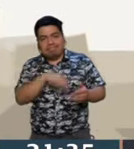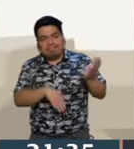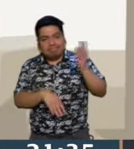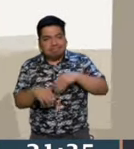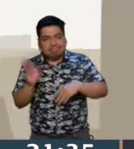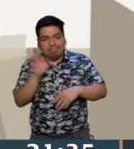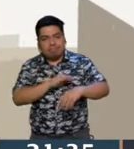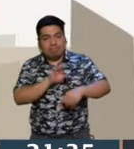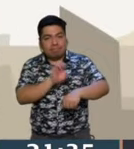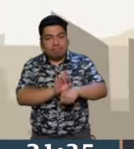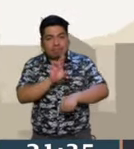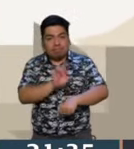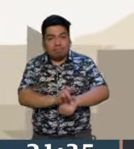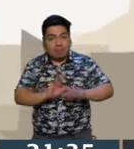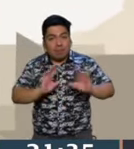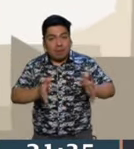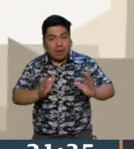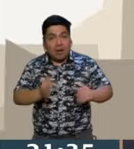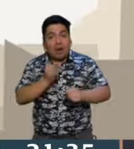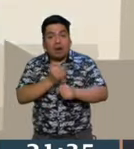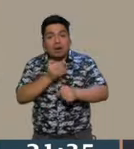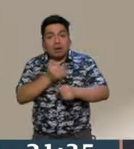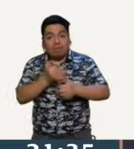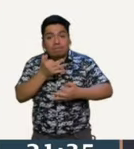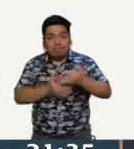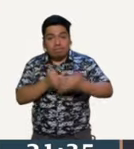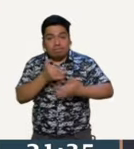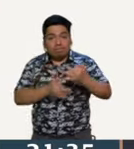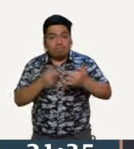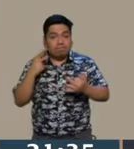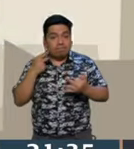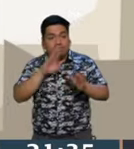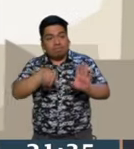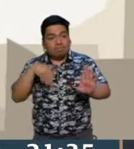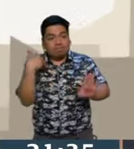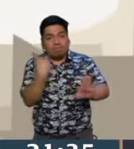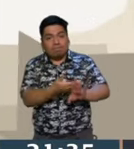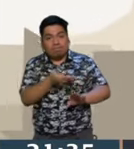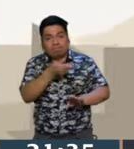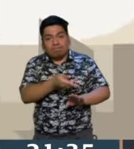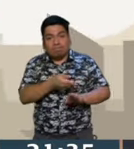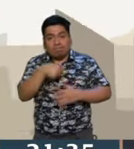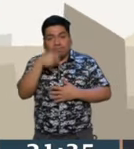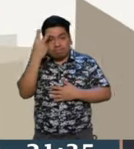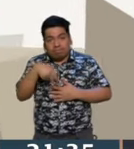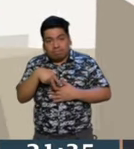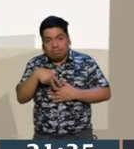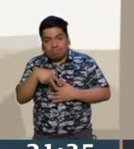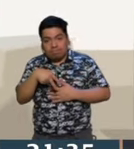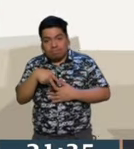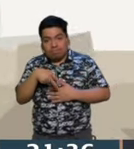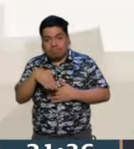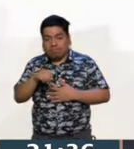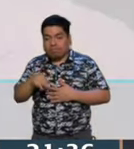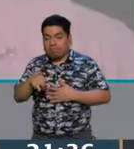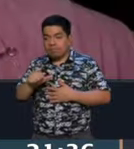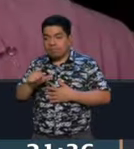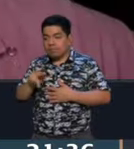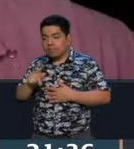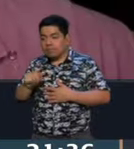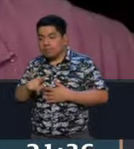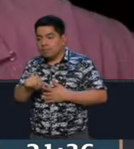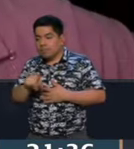partidos de oposición, que por cierto ya perdió 51 aliados en la Asamblea Nacional, han condenado esta atrocidad y ya en Ecuador hay